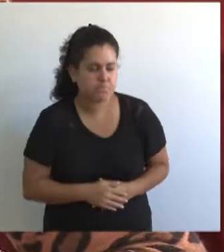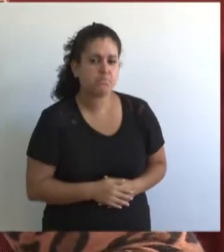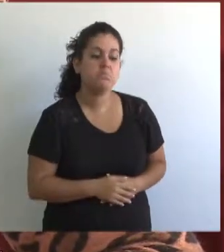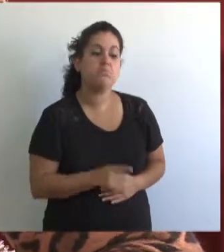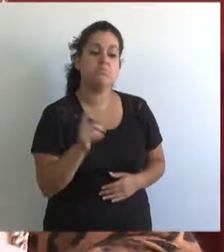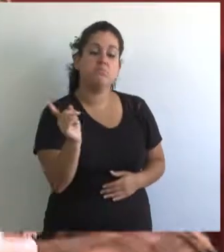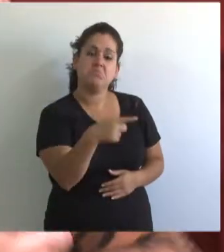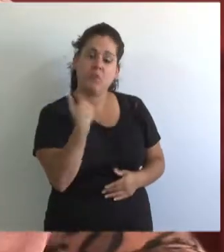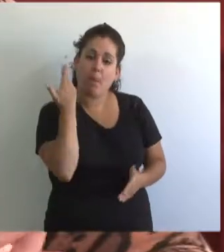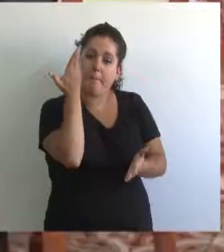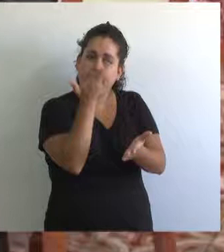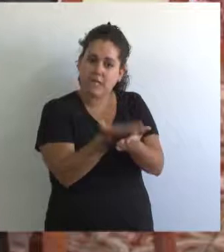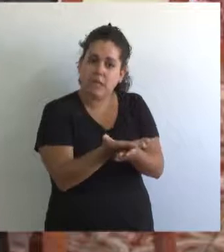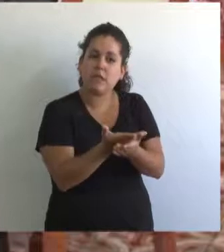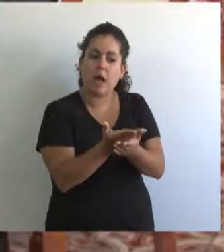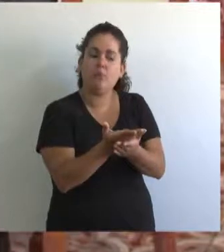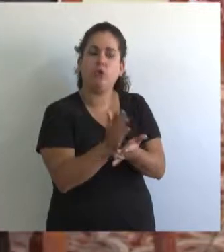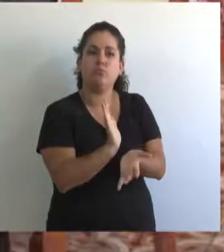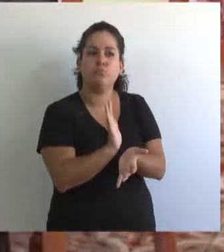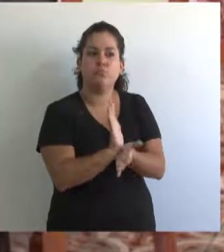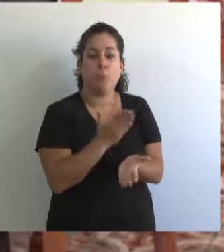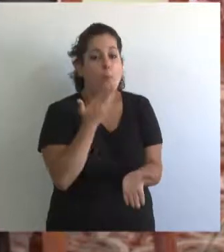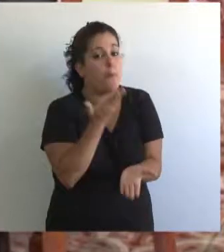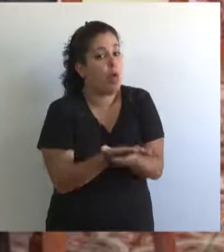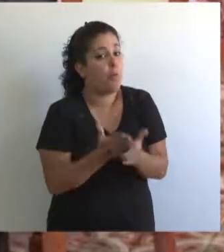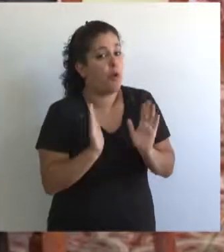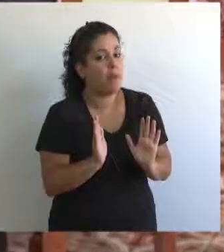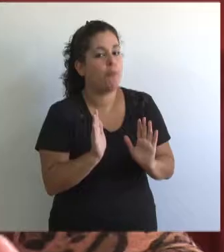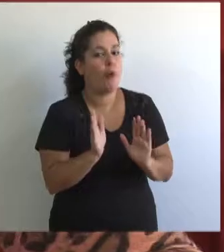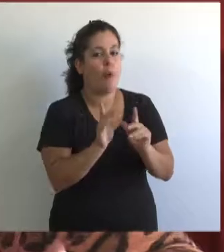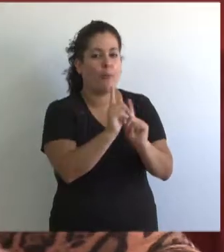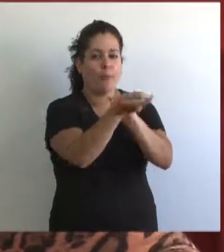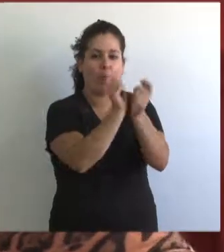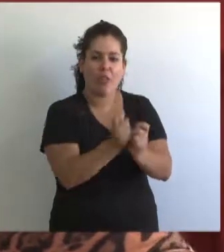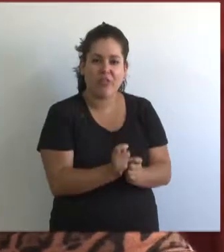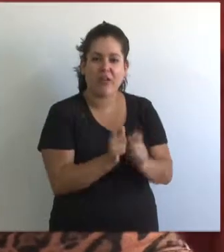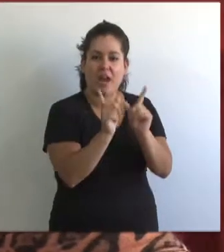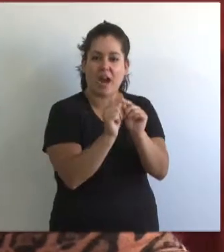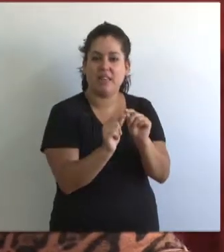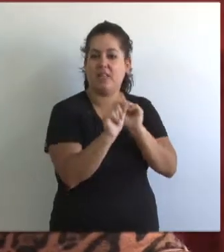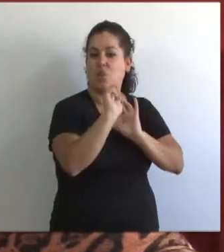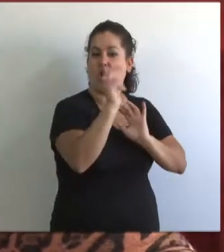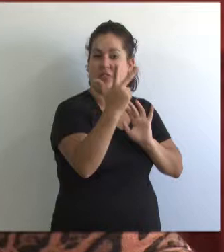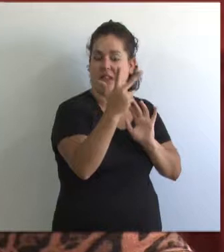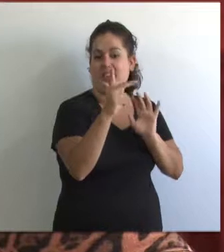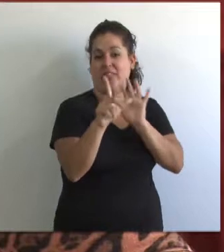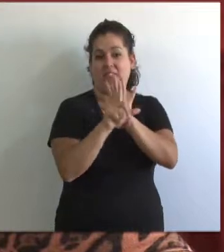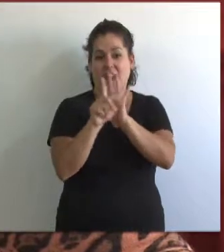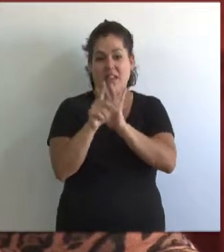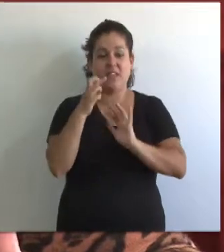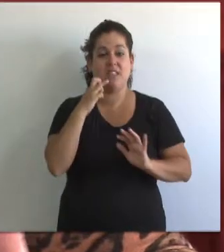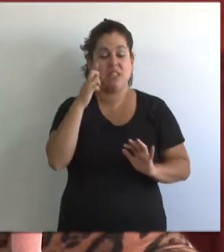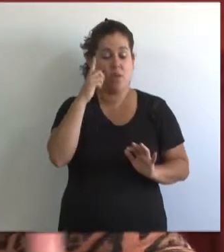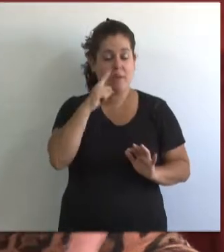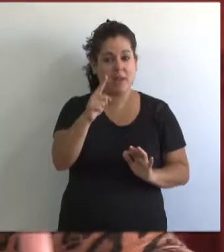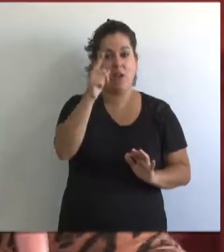Nosotros presentamos una iniciativa donde proponemos que se modifique el artículo 3 de la ley 19945,